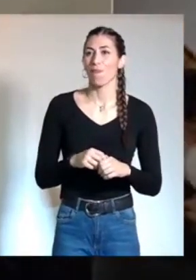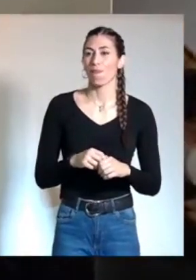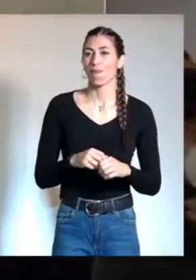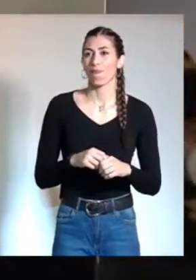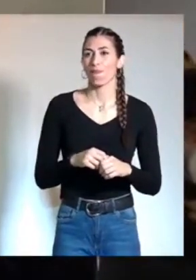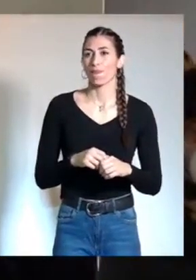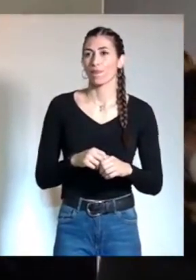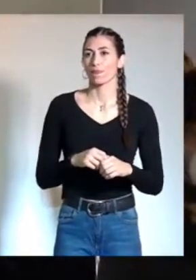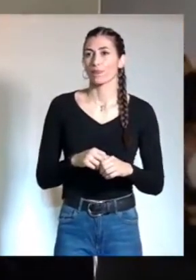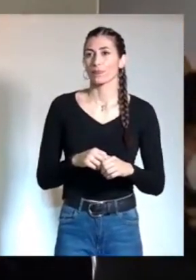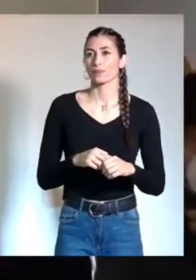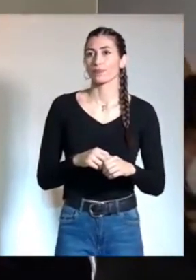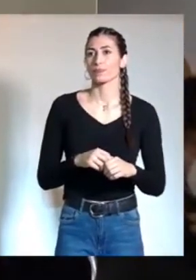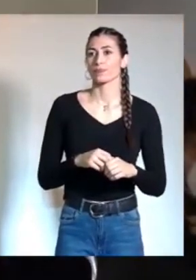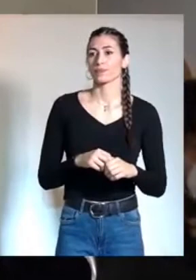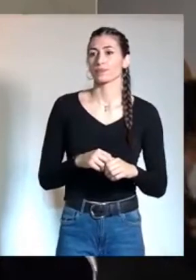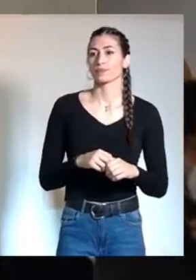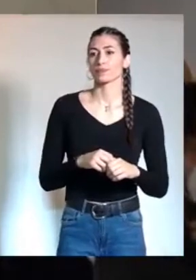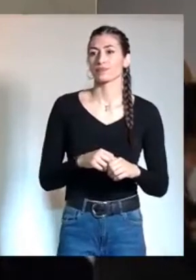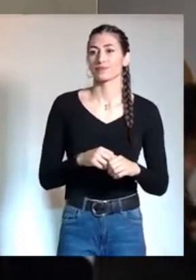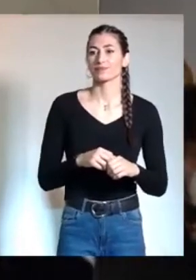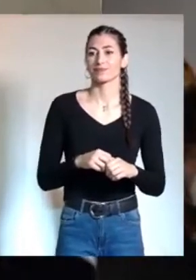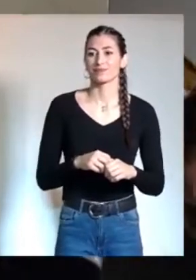personas. Mira.